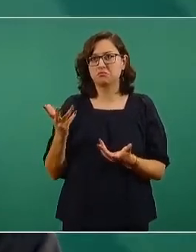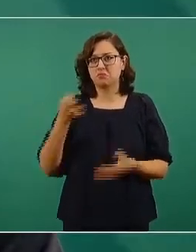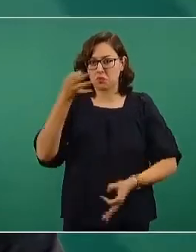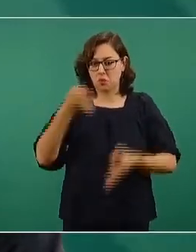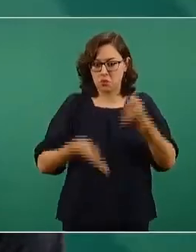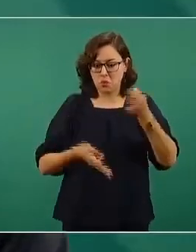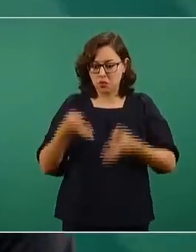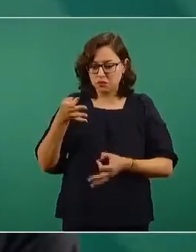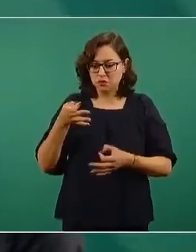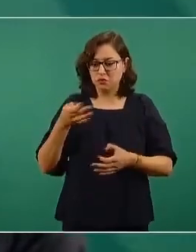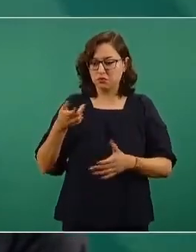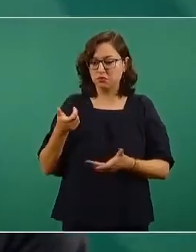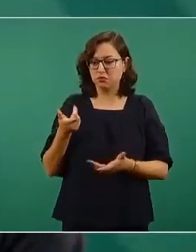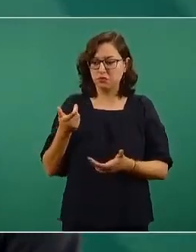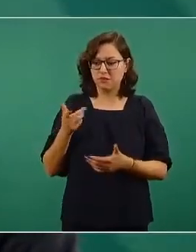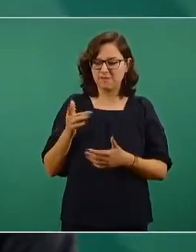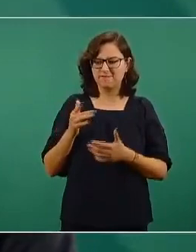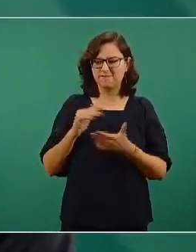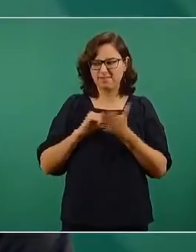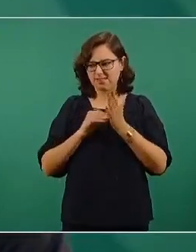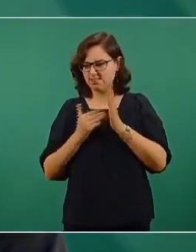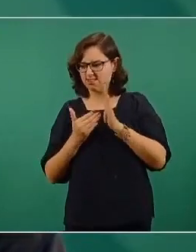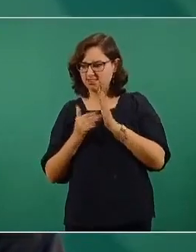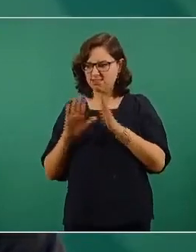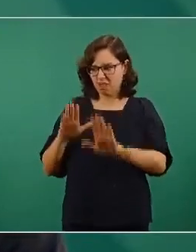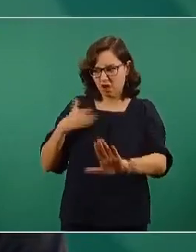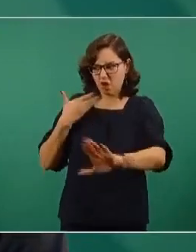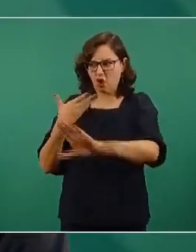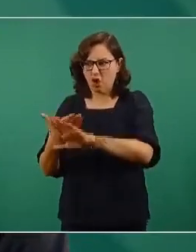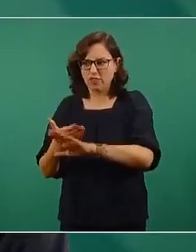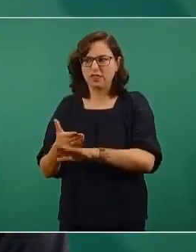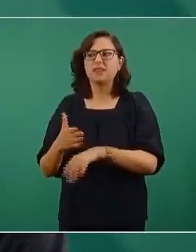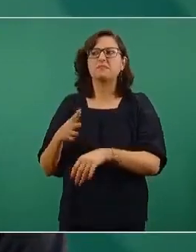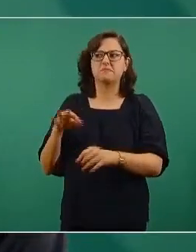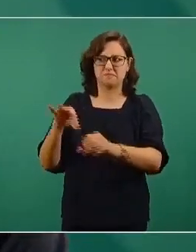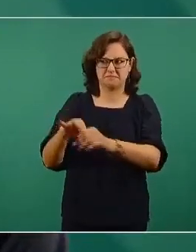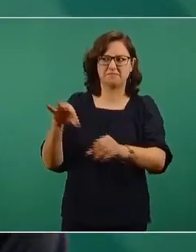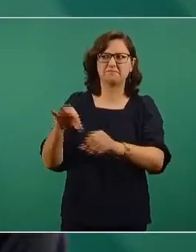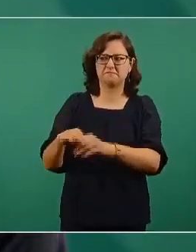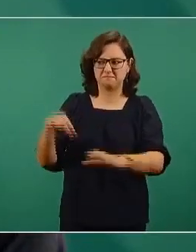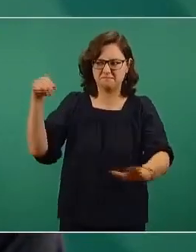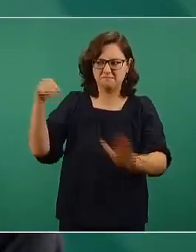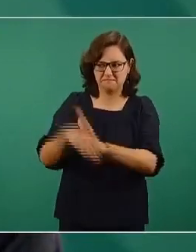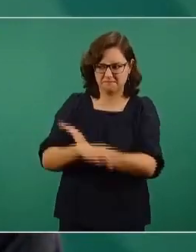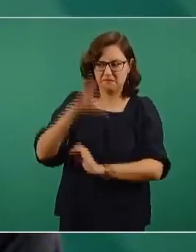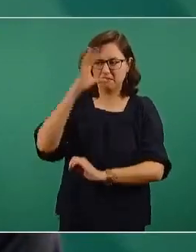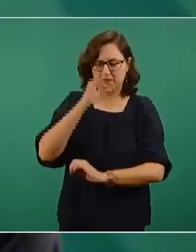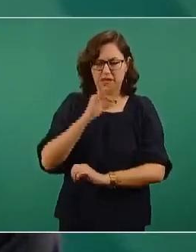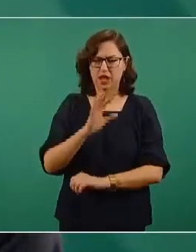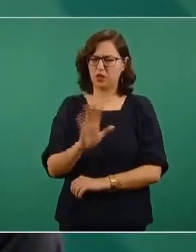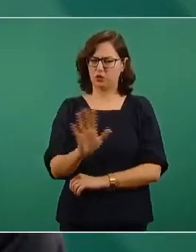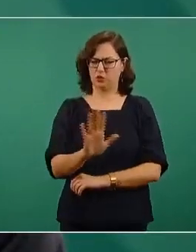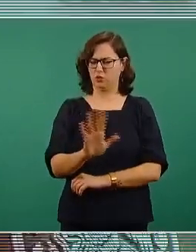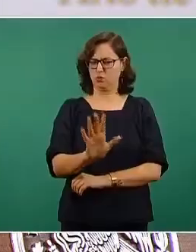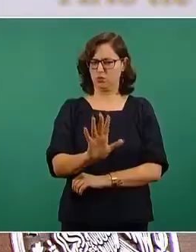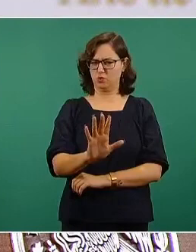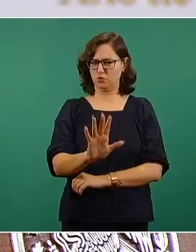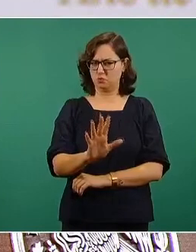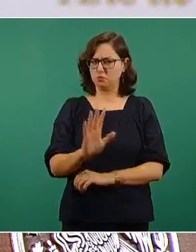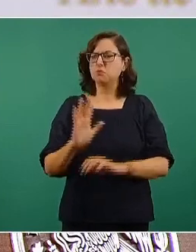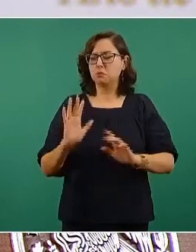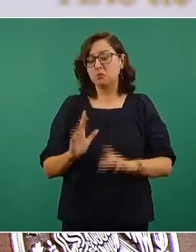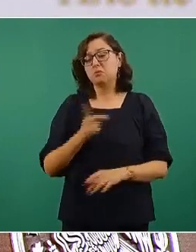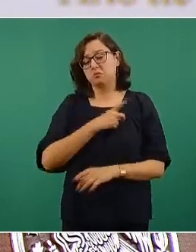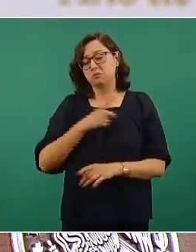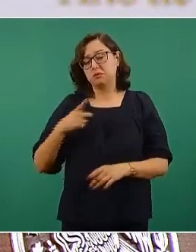en lo electoral, en lo político, pues se hace. Lo que está mal es que se utilice